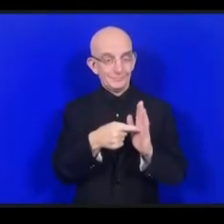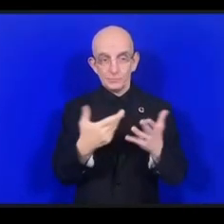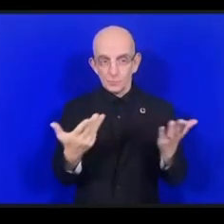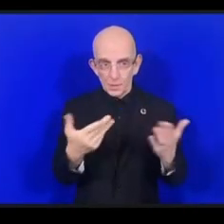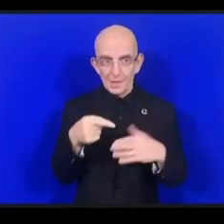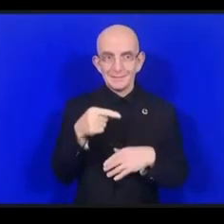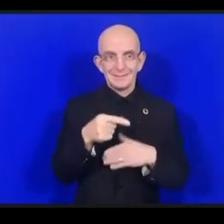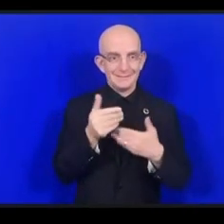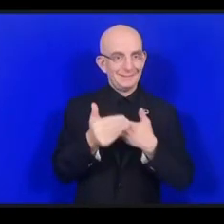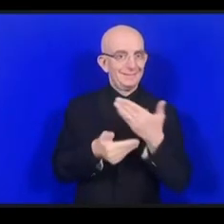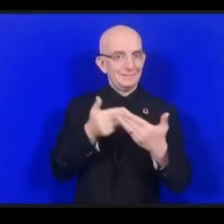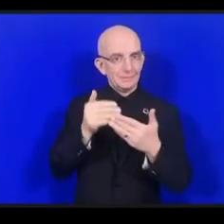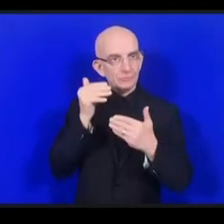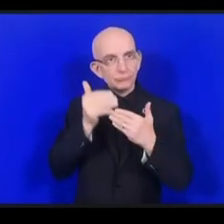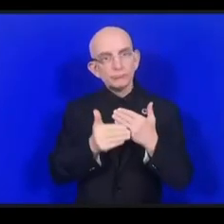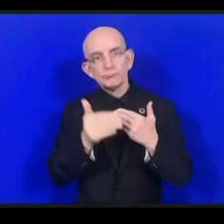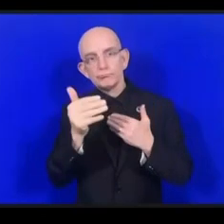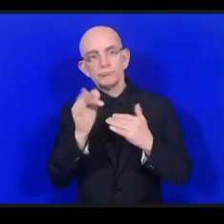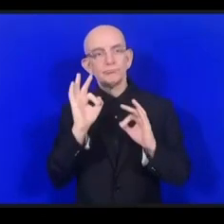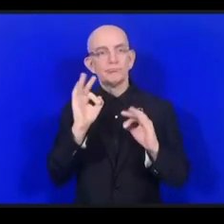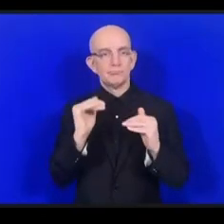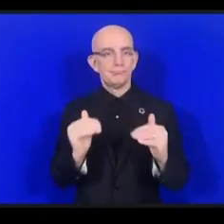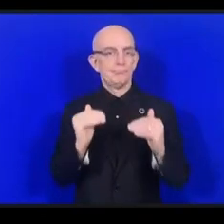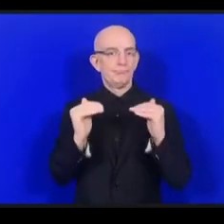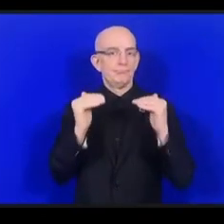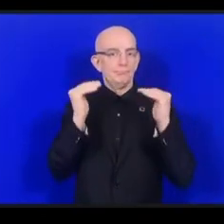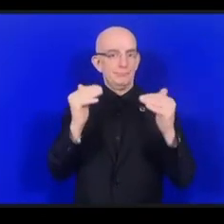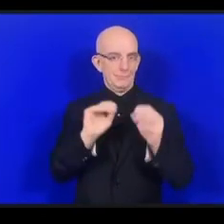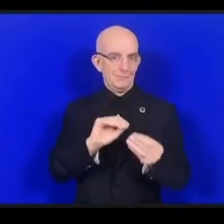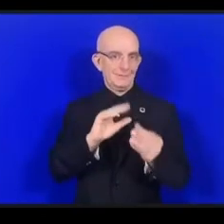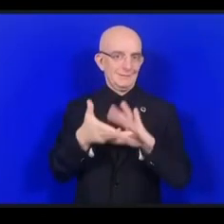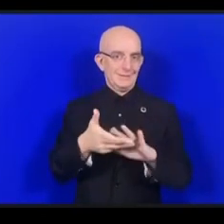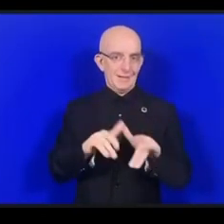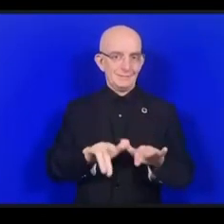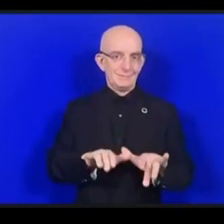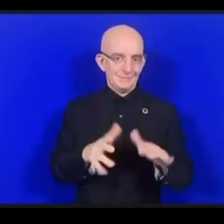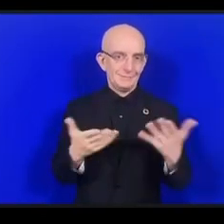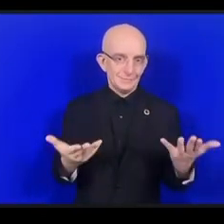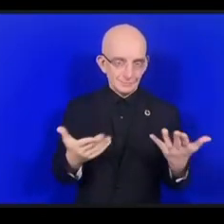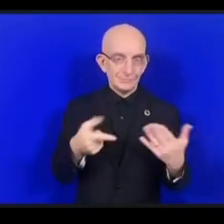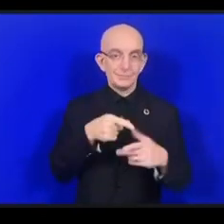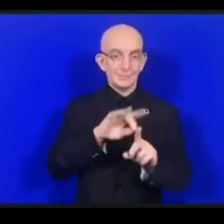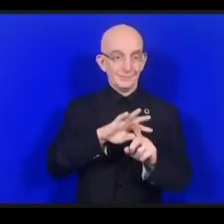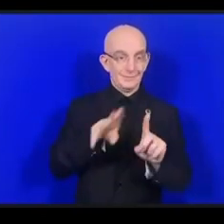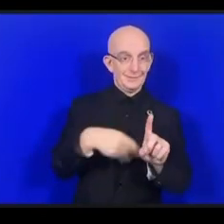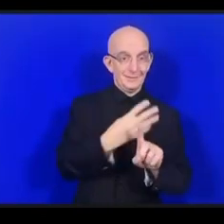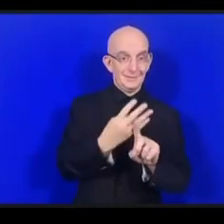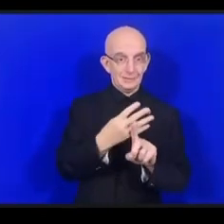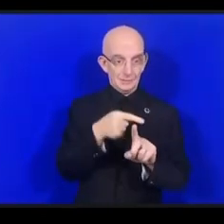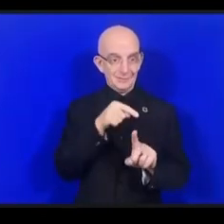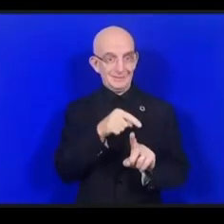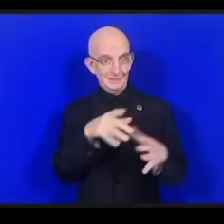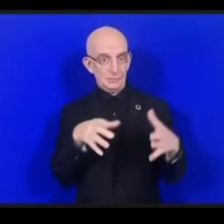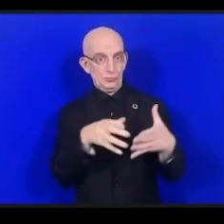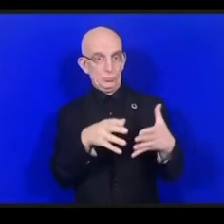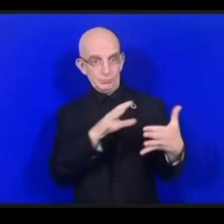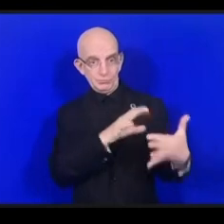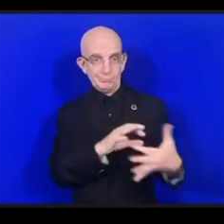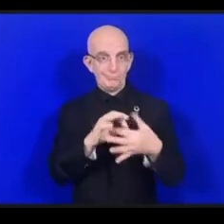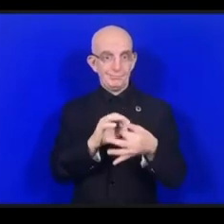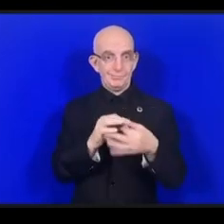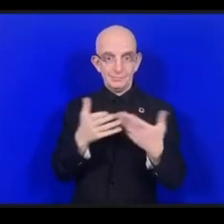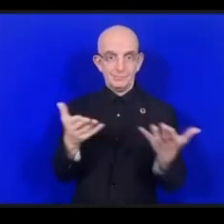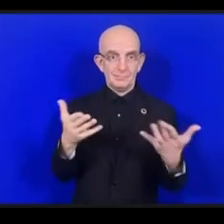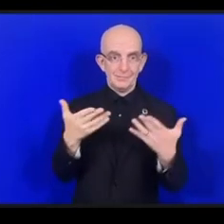el futuro adecuado del internet y también